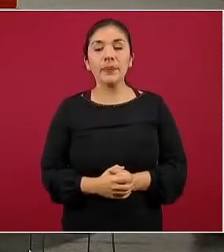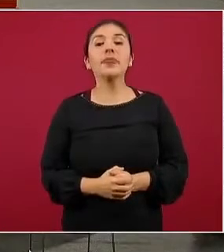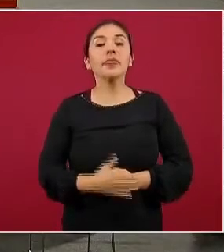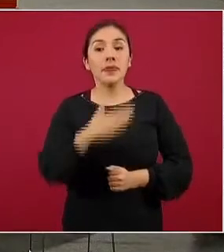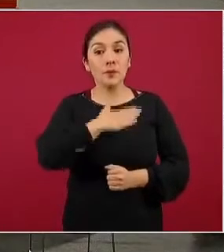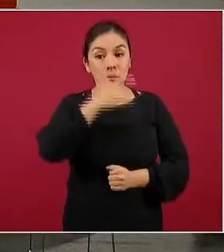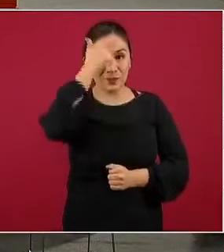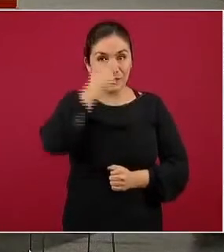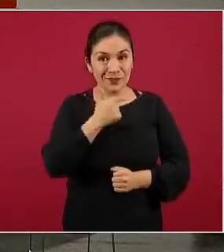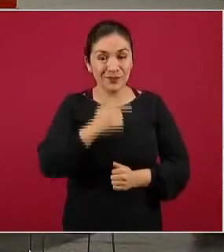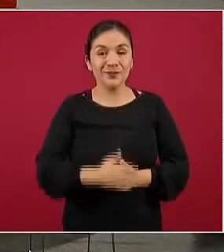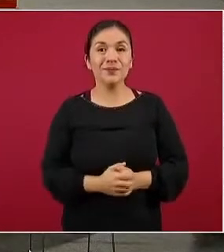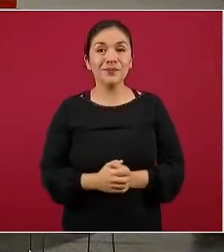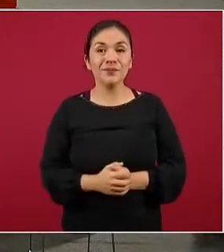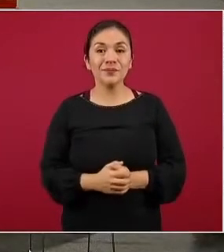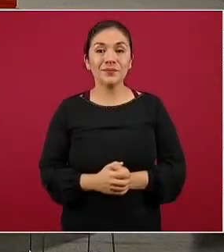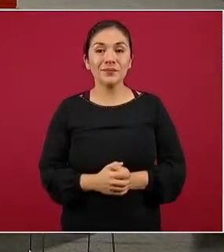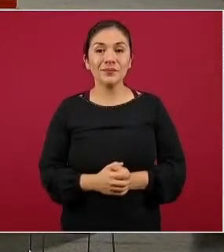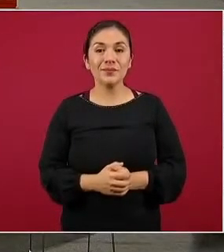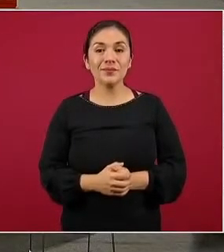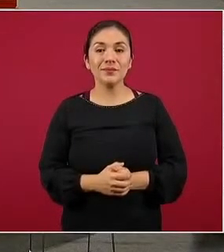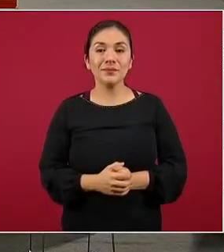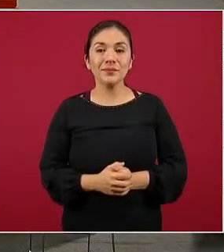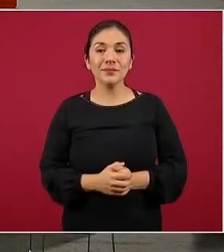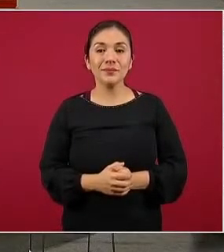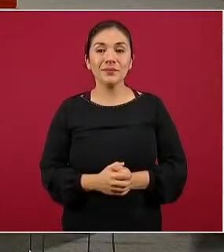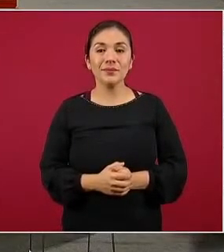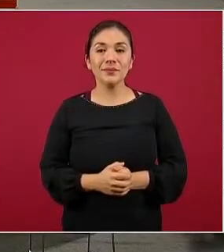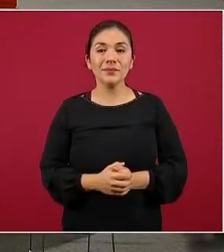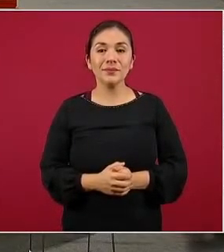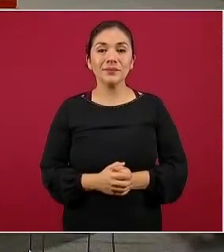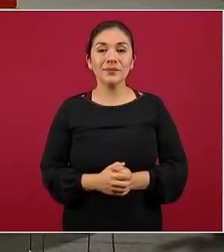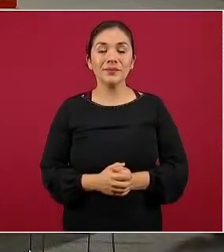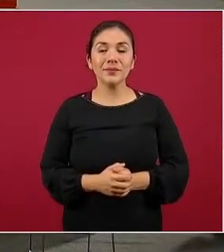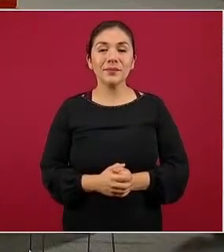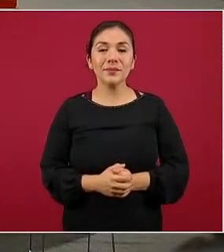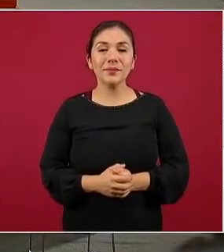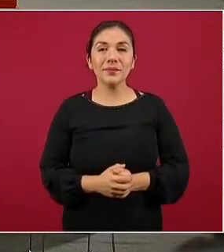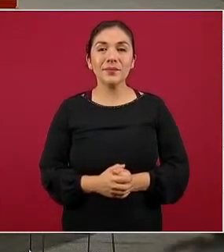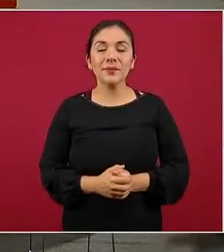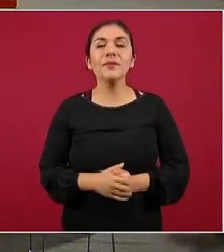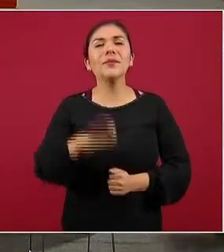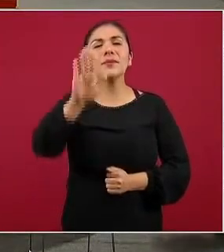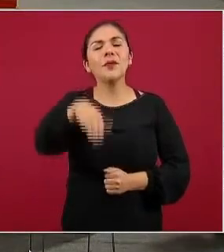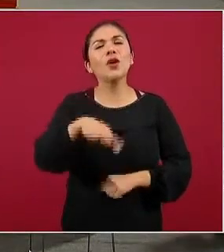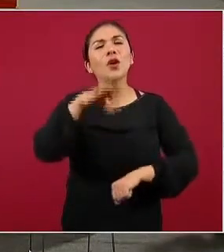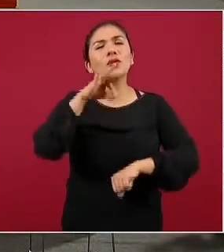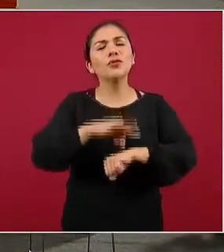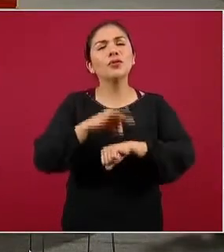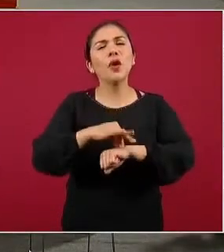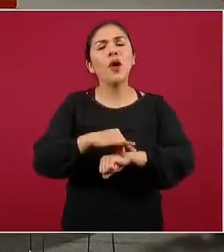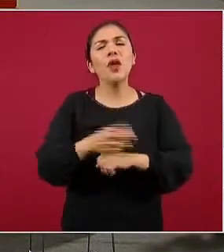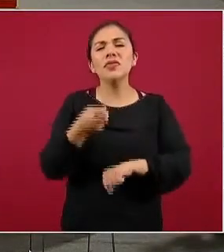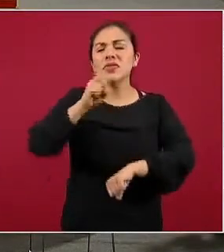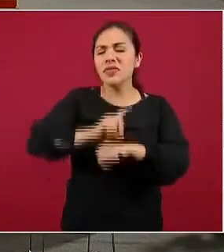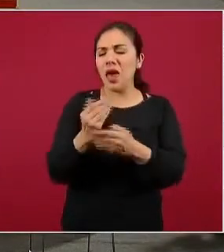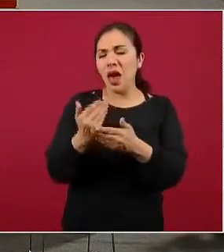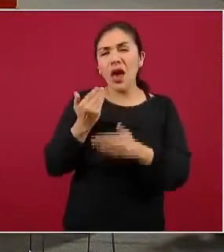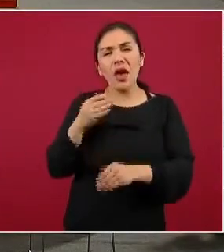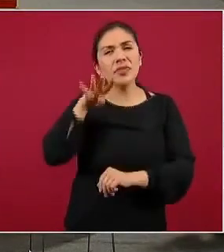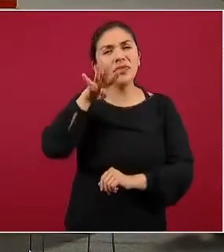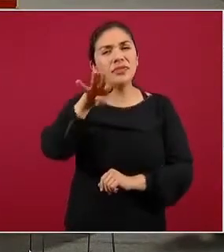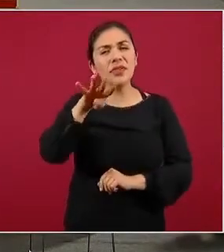Buenas noches. Liliana Noble, de Pulso Saludables, que si con esto uno se ahoga. Doctor, el